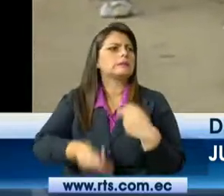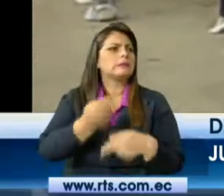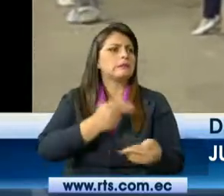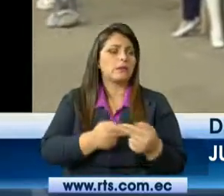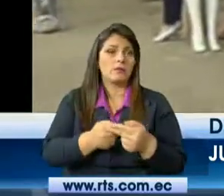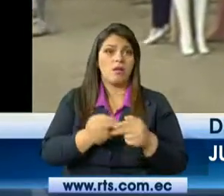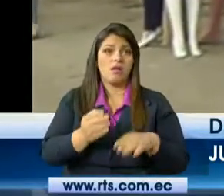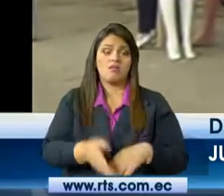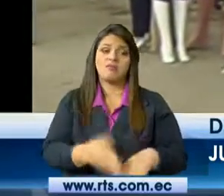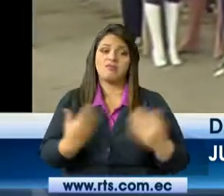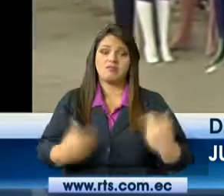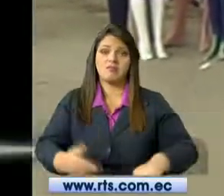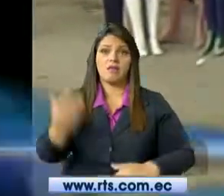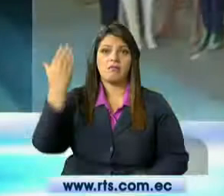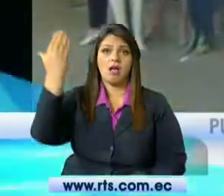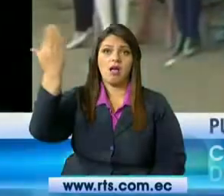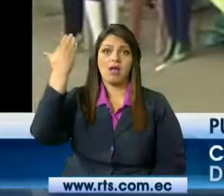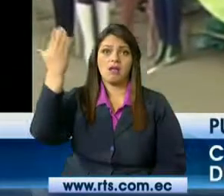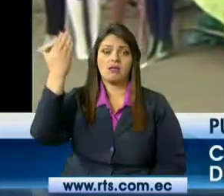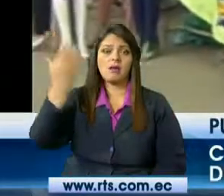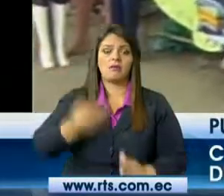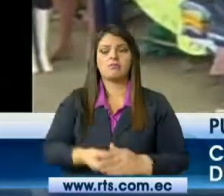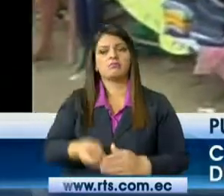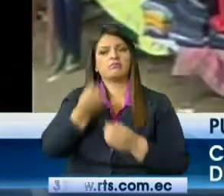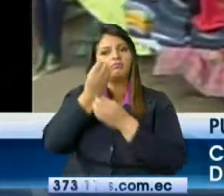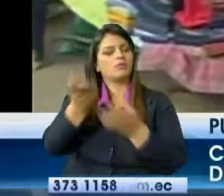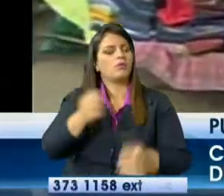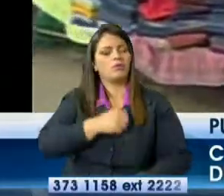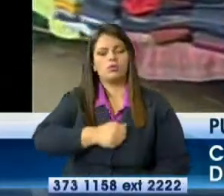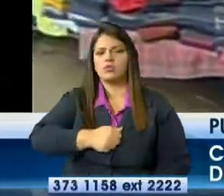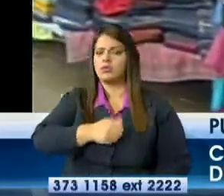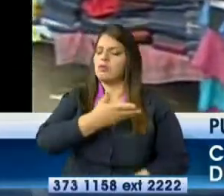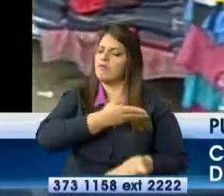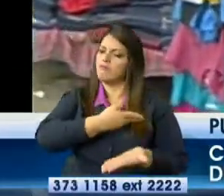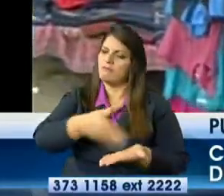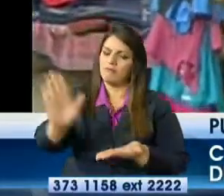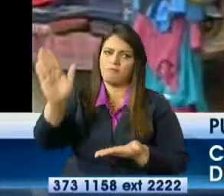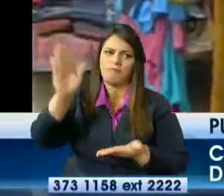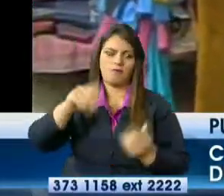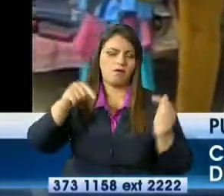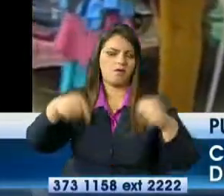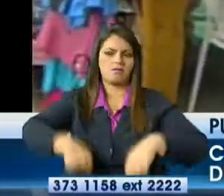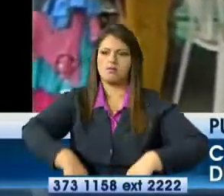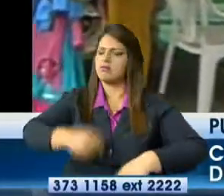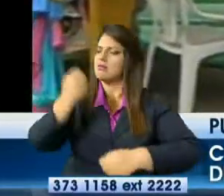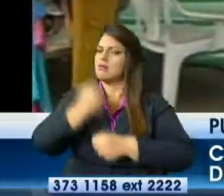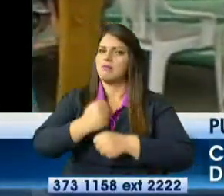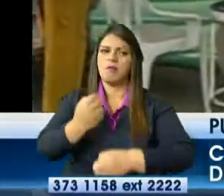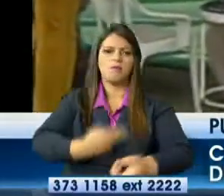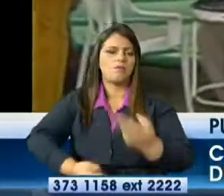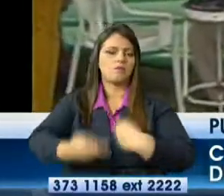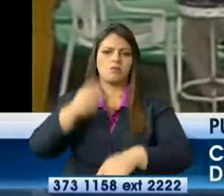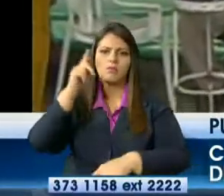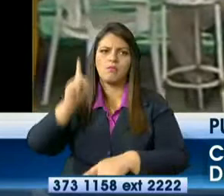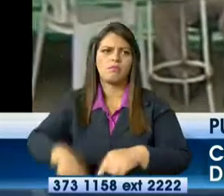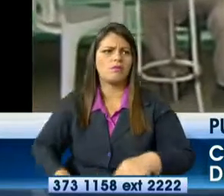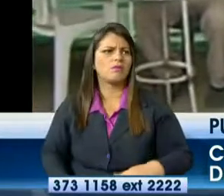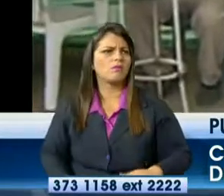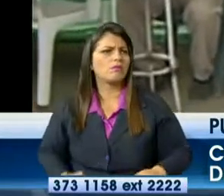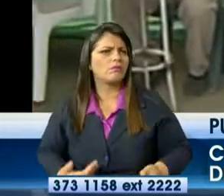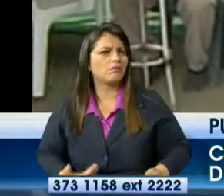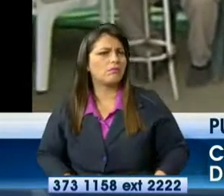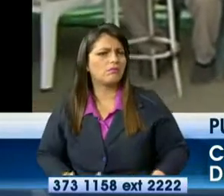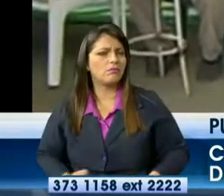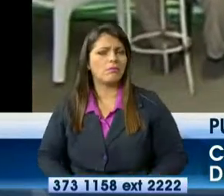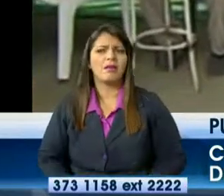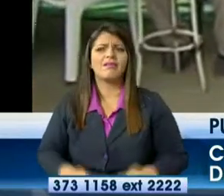el que, bueno, no es tan adecuado para ellos. Sin embargo, generalmente han estado por 12 años y les ha ido bien, según lo cuentan,